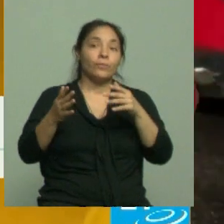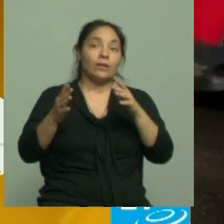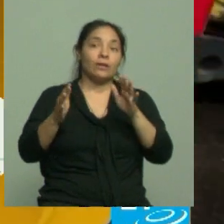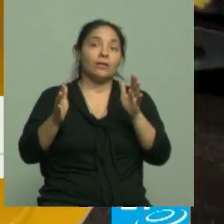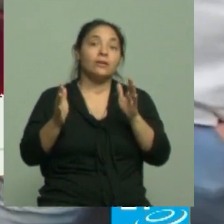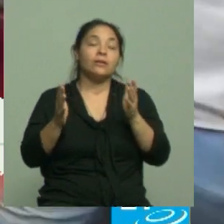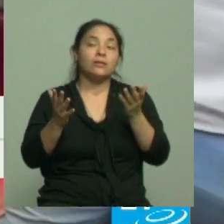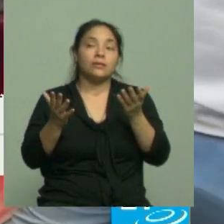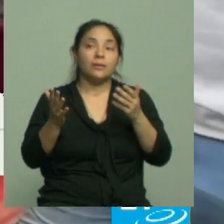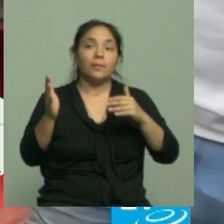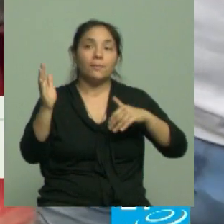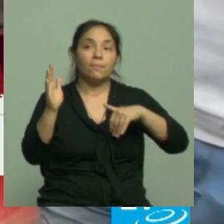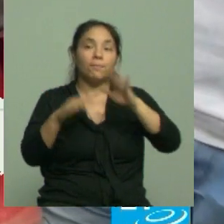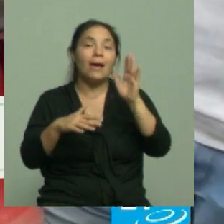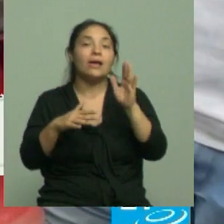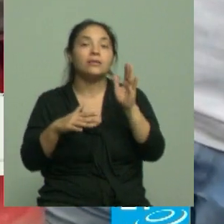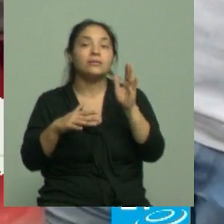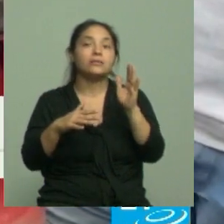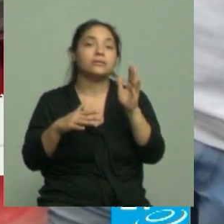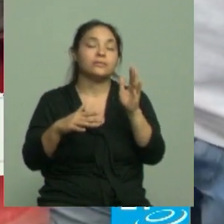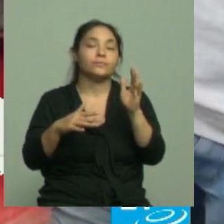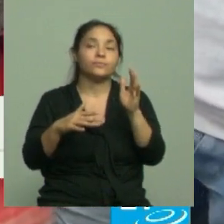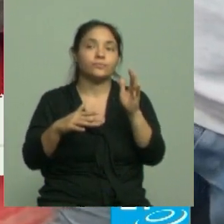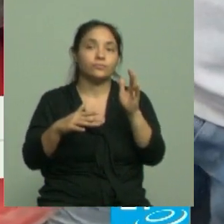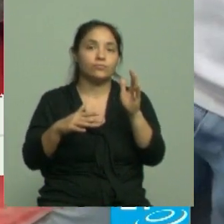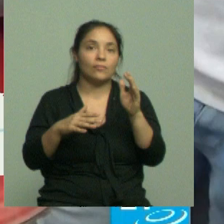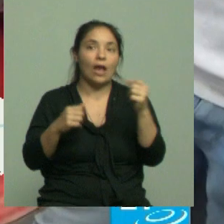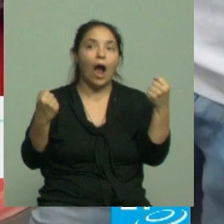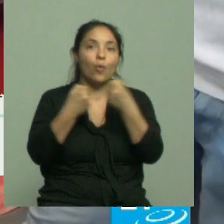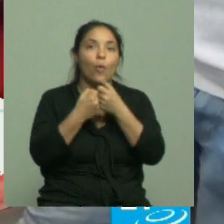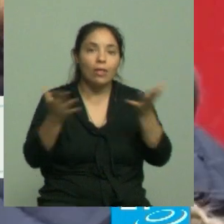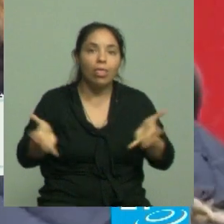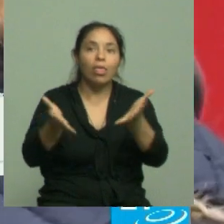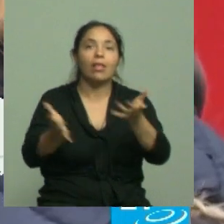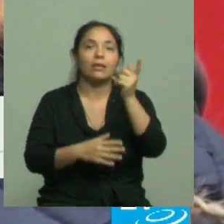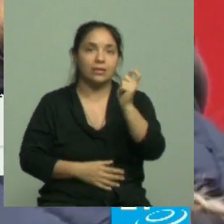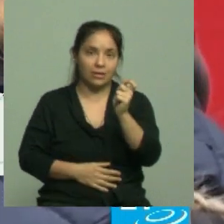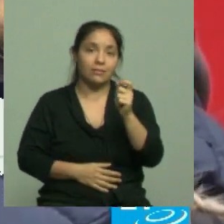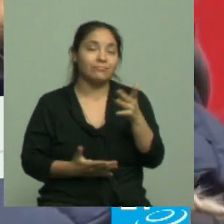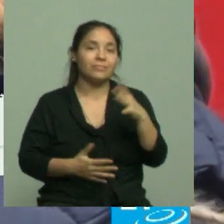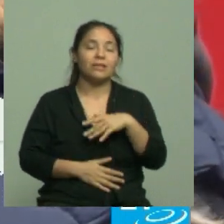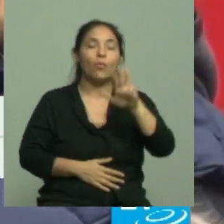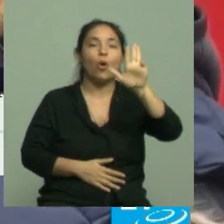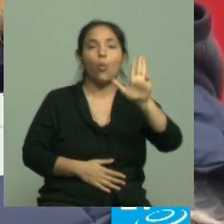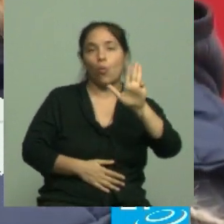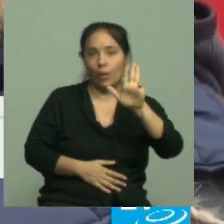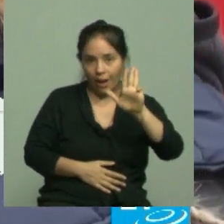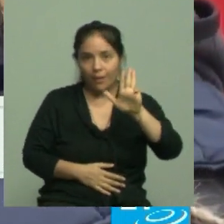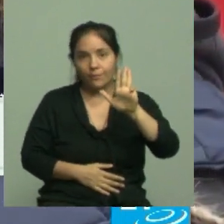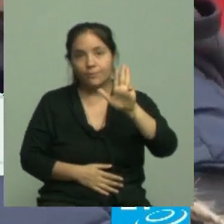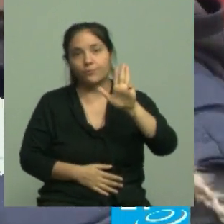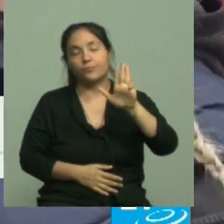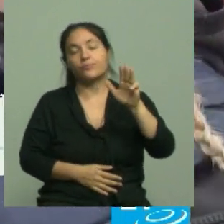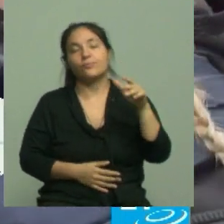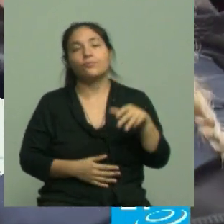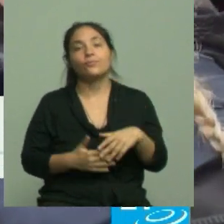actor que más ha motorizado el acuerdo a nivel Mercosur ha sido sin duda Lula da Silva. Y la voluntad está, de